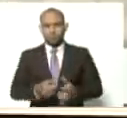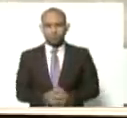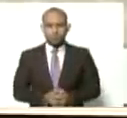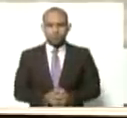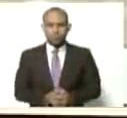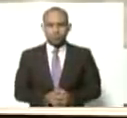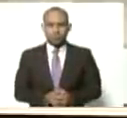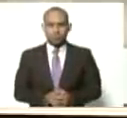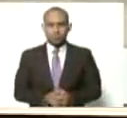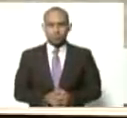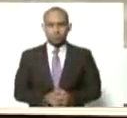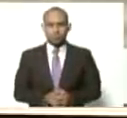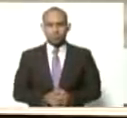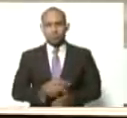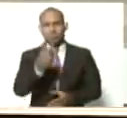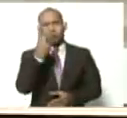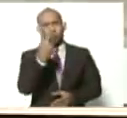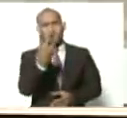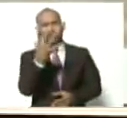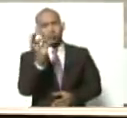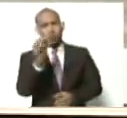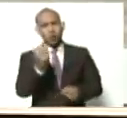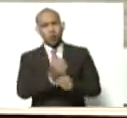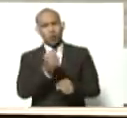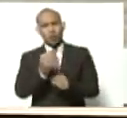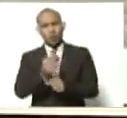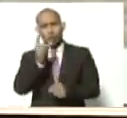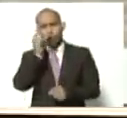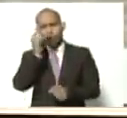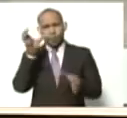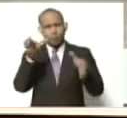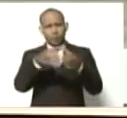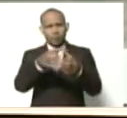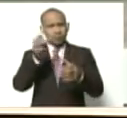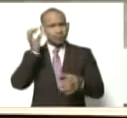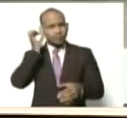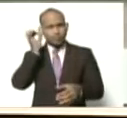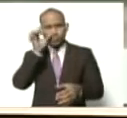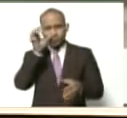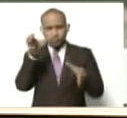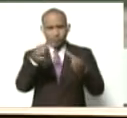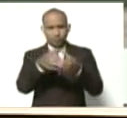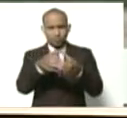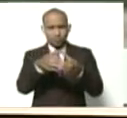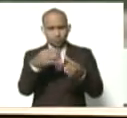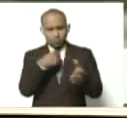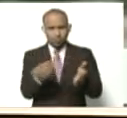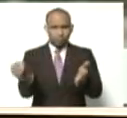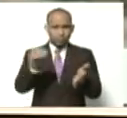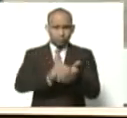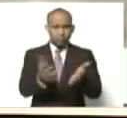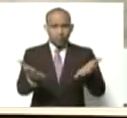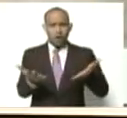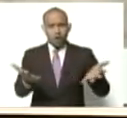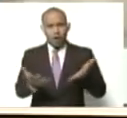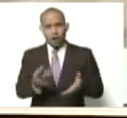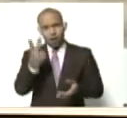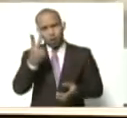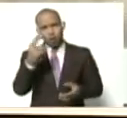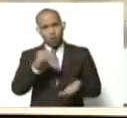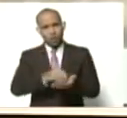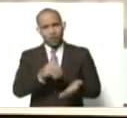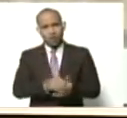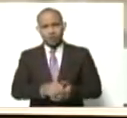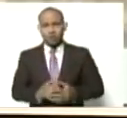Había ahí 250 trabajadores. Yo era delegado de esos 200, electo y reelecto. Ahí conocí a William